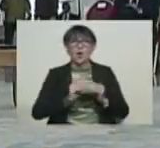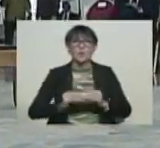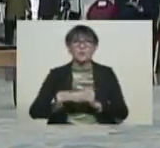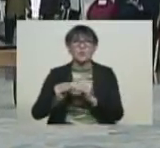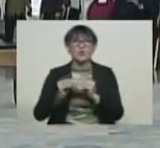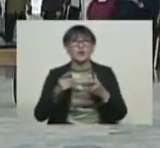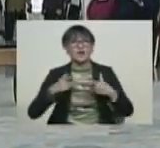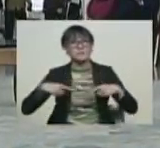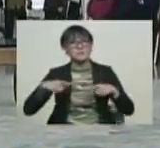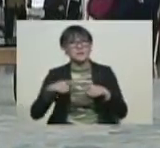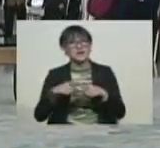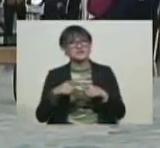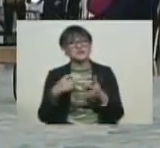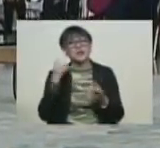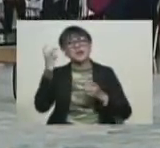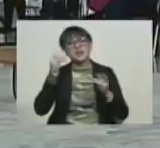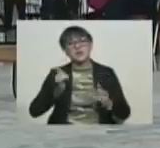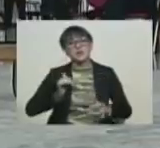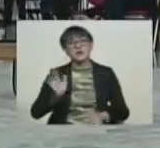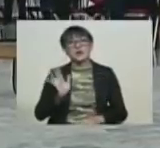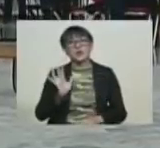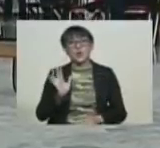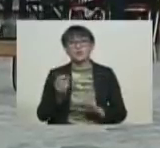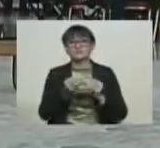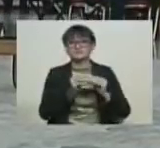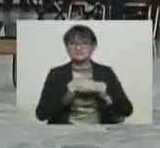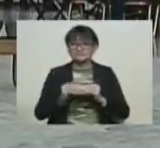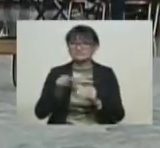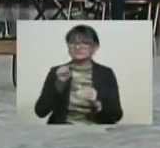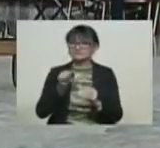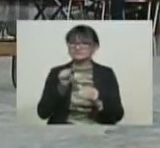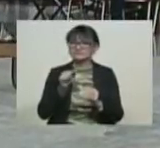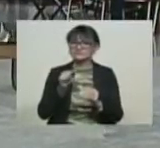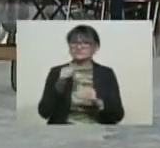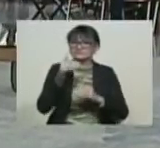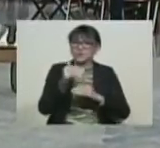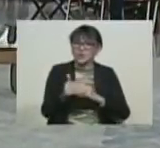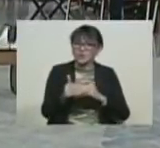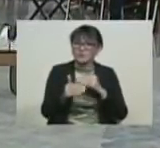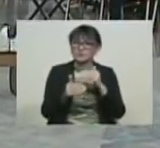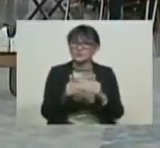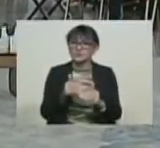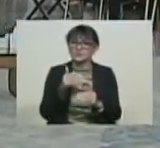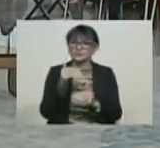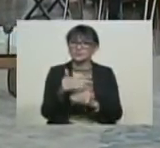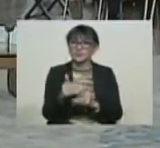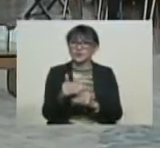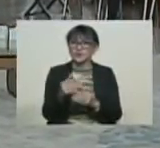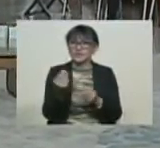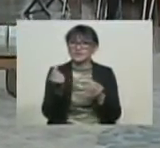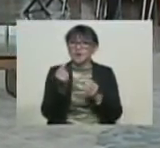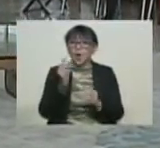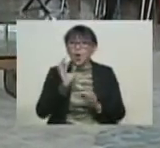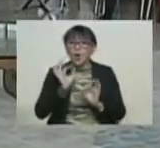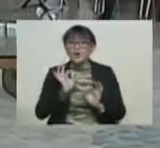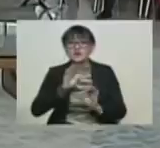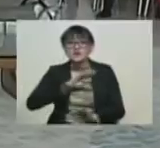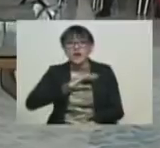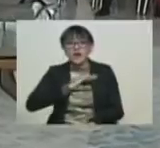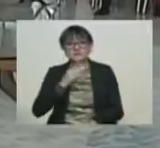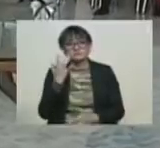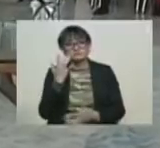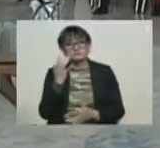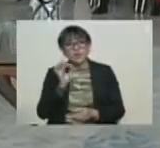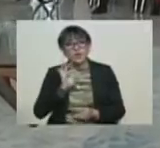crear espacios por crear, que restaurarla en su diseño original, en su